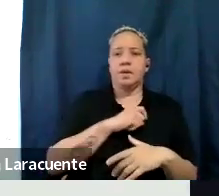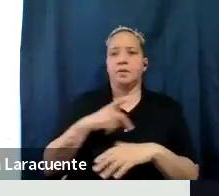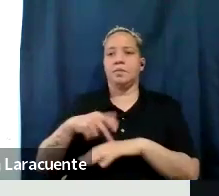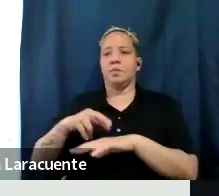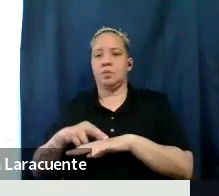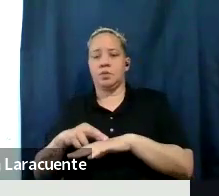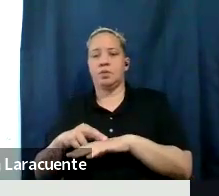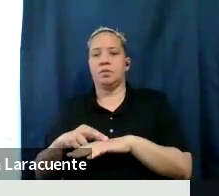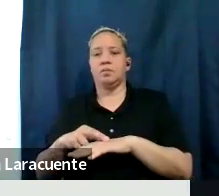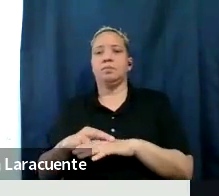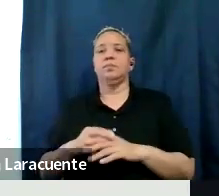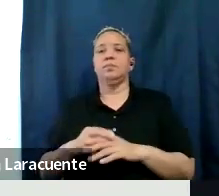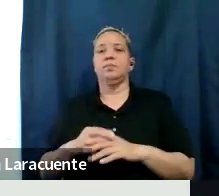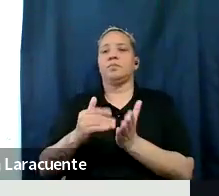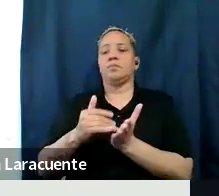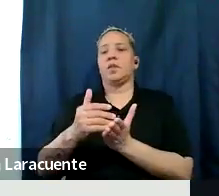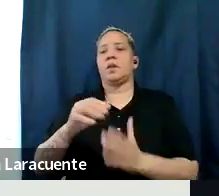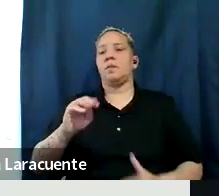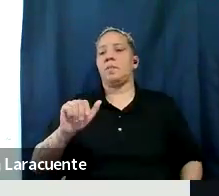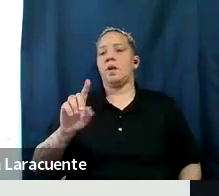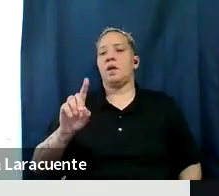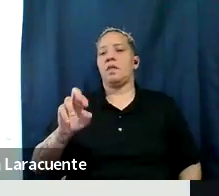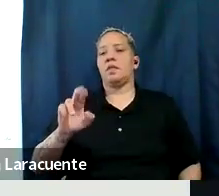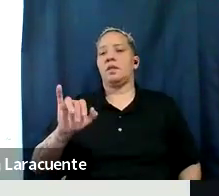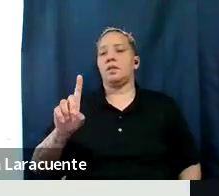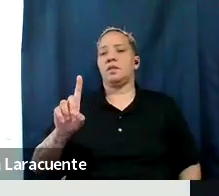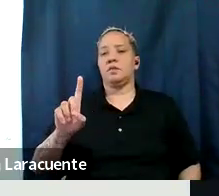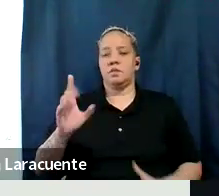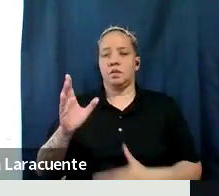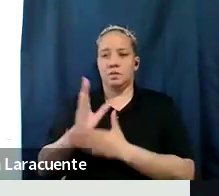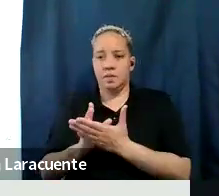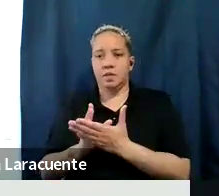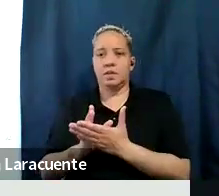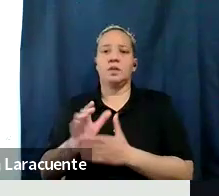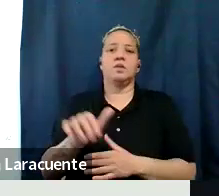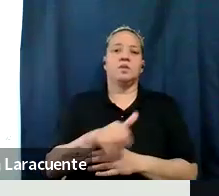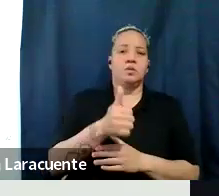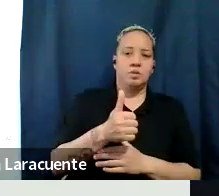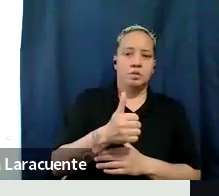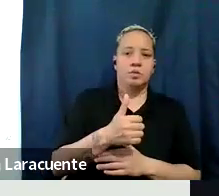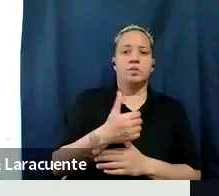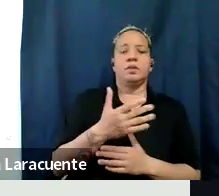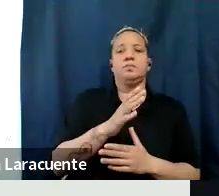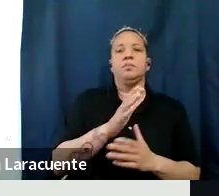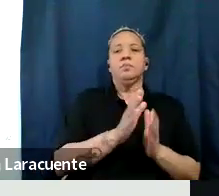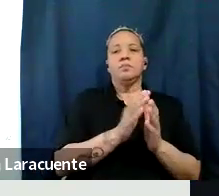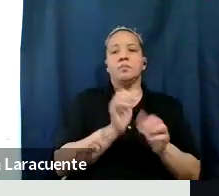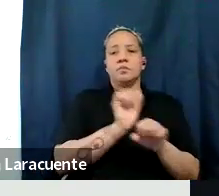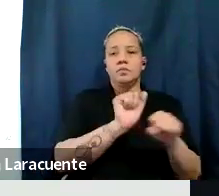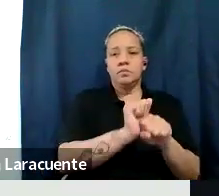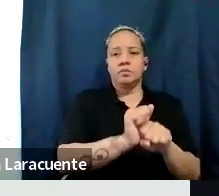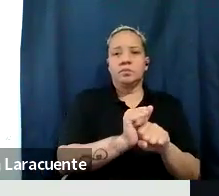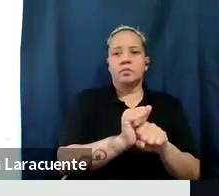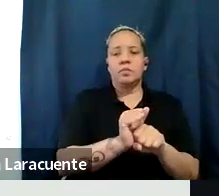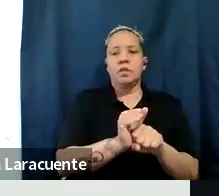el Archivo General de Madrid. Ahí hay una parte de su legado y otra parte de su legado, como ustedes bien saben, está en la